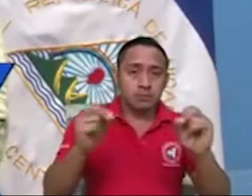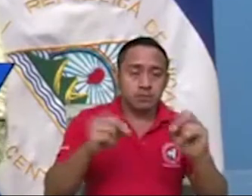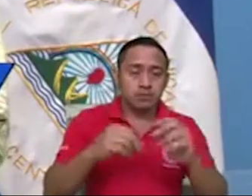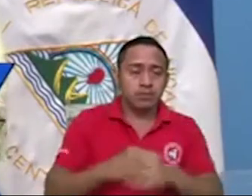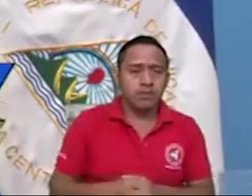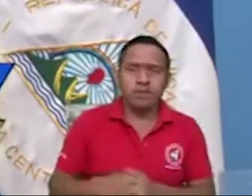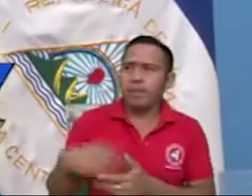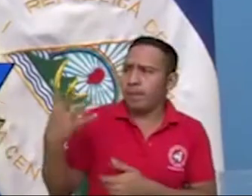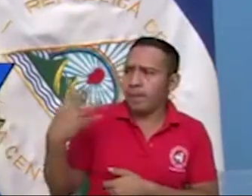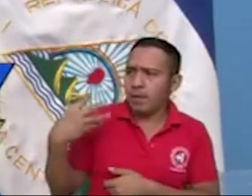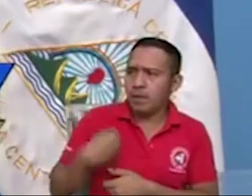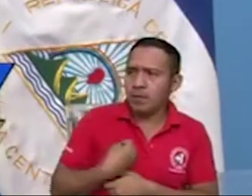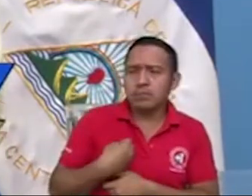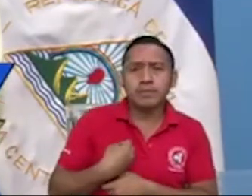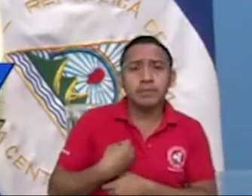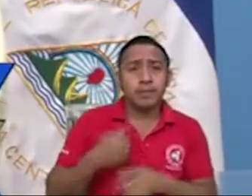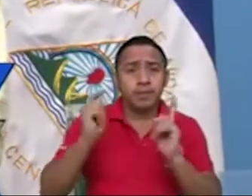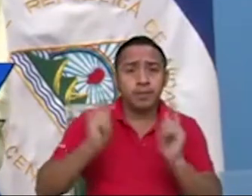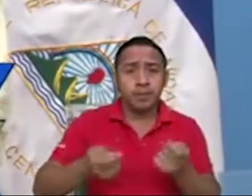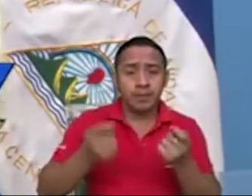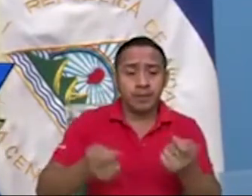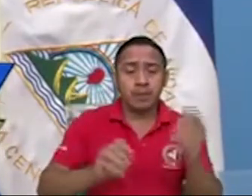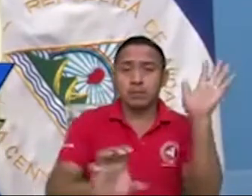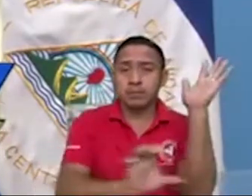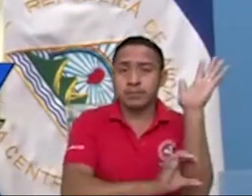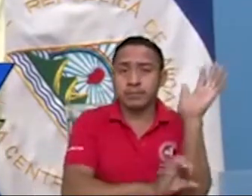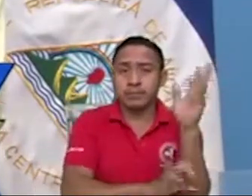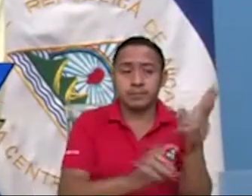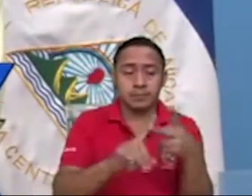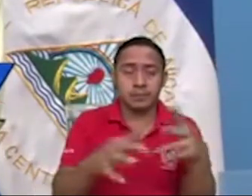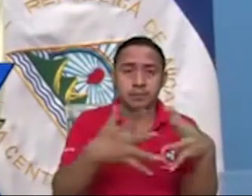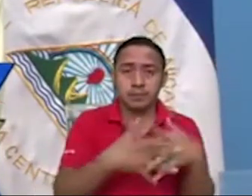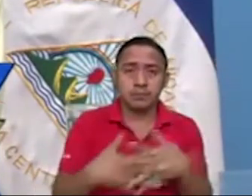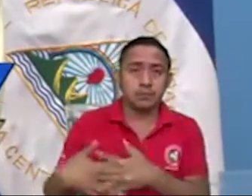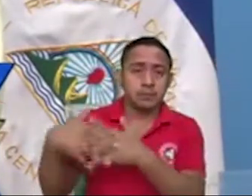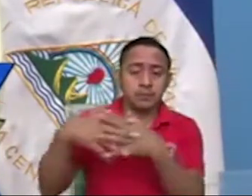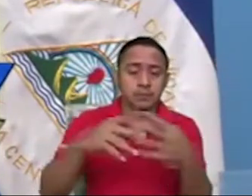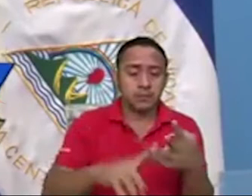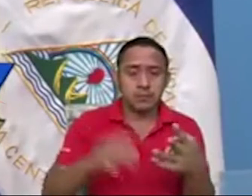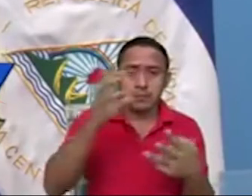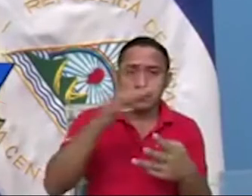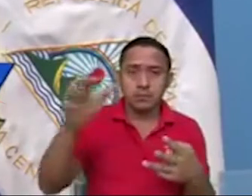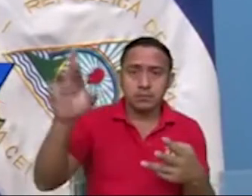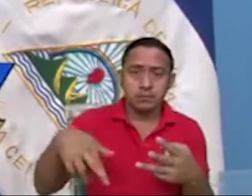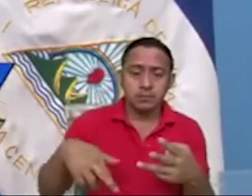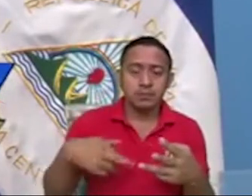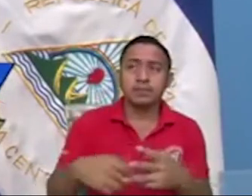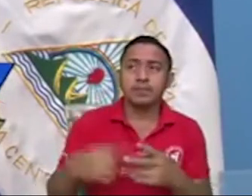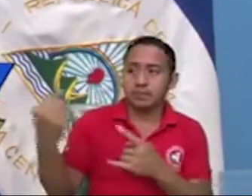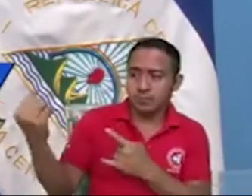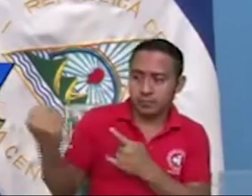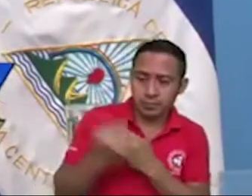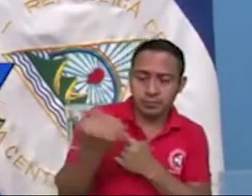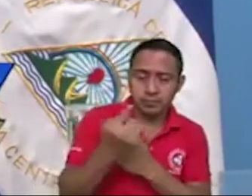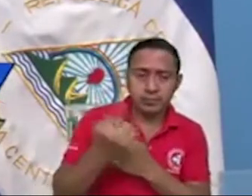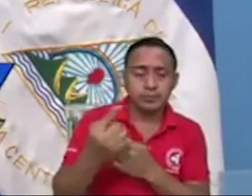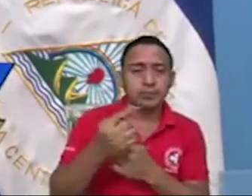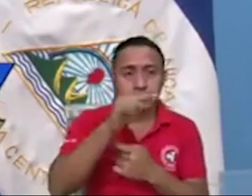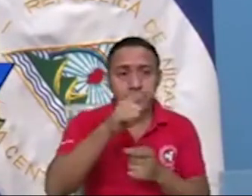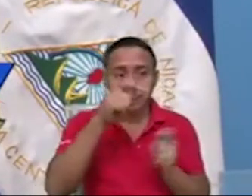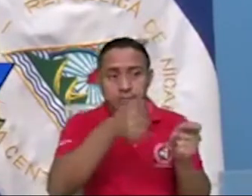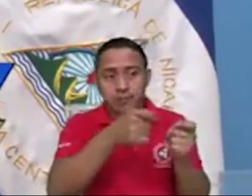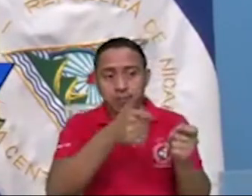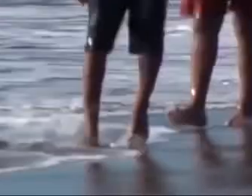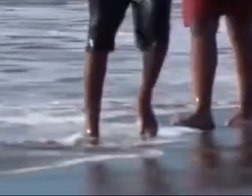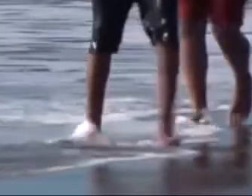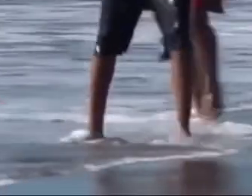nos decían en el caso de Granada, de Canadá, de Estados Unidos, del mismo Costa Rica, ¿verdad? Que llegaron a disfrutar ahí en Granada.